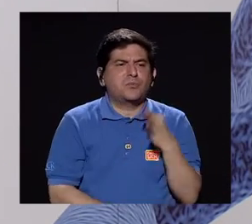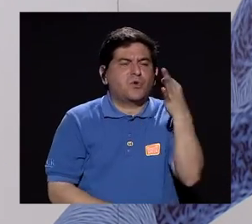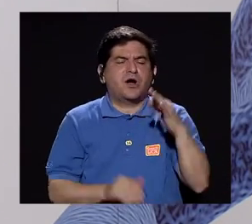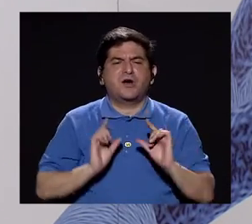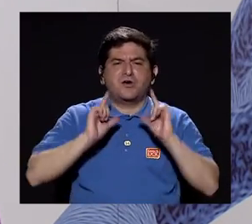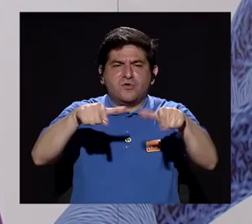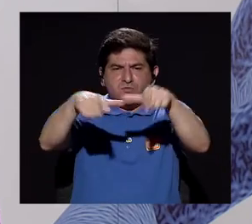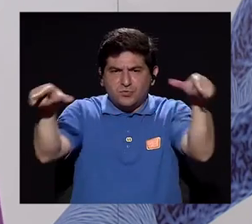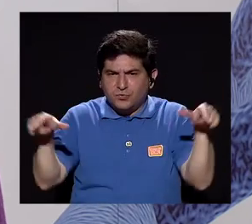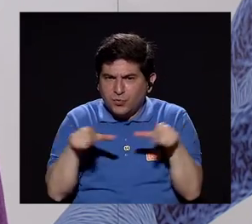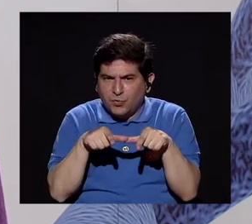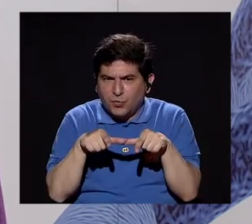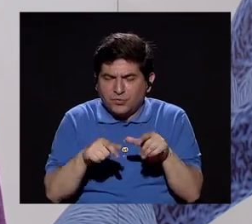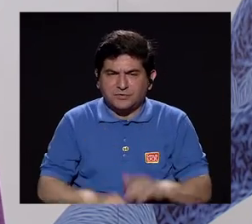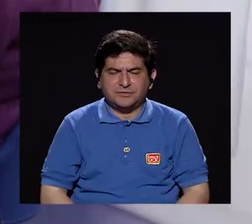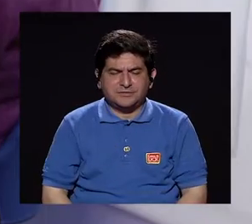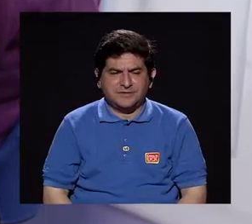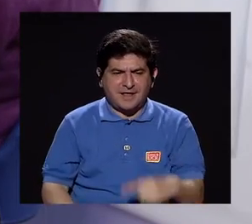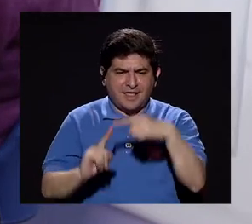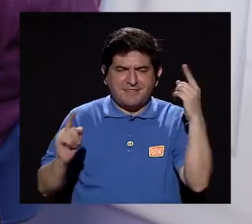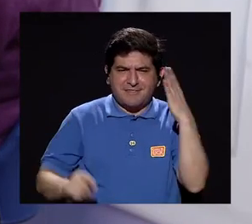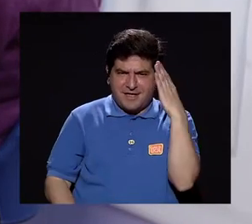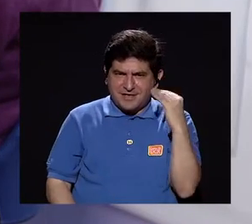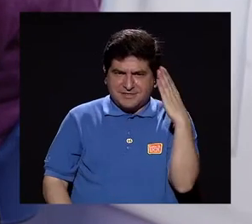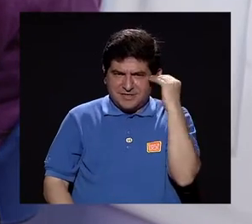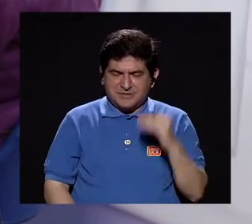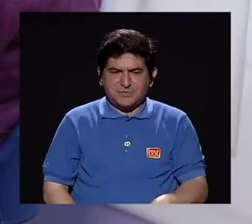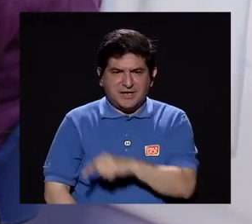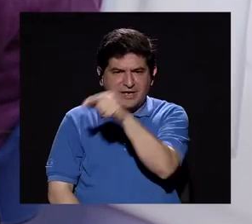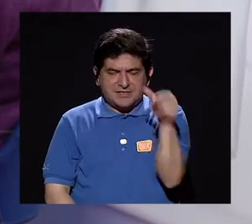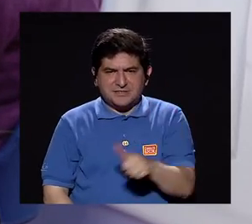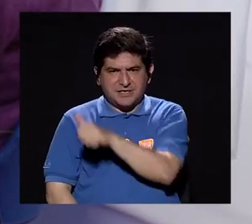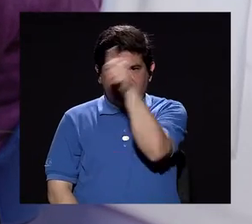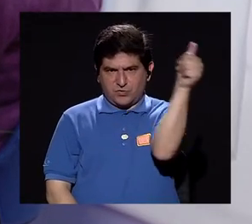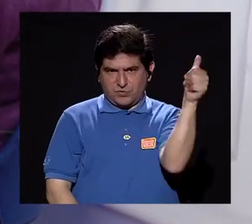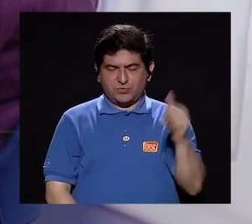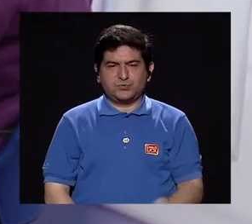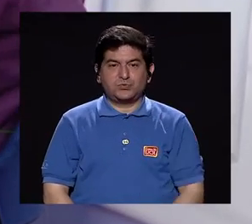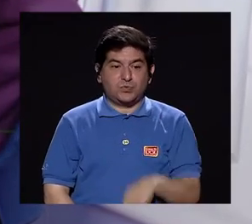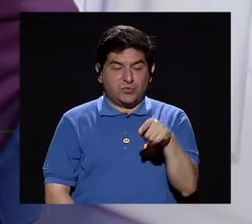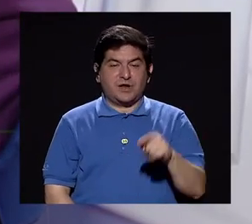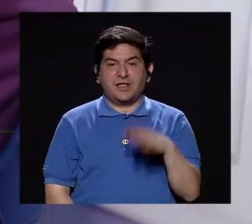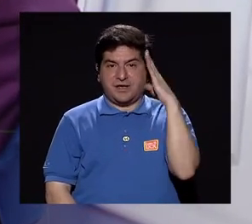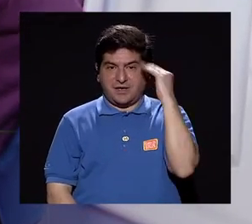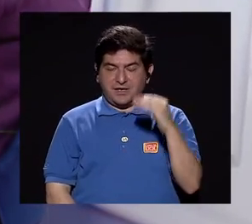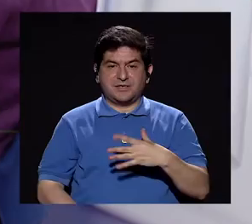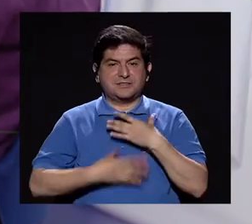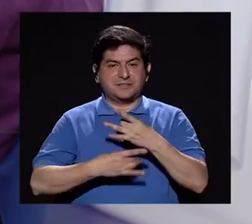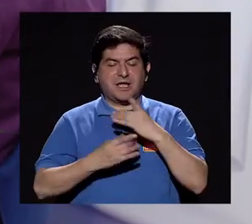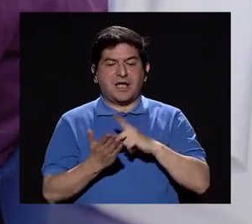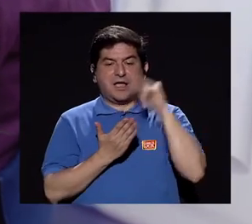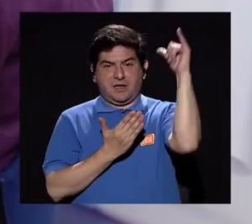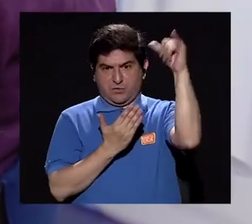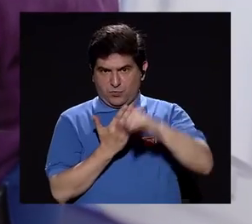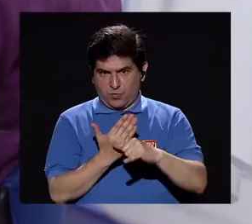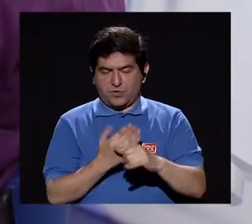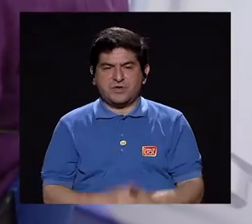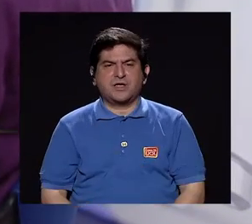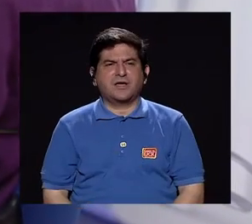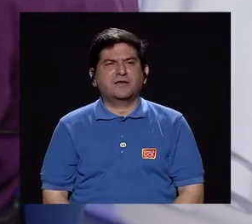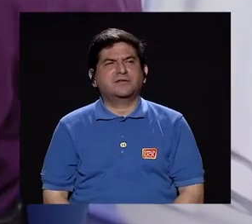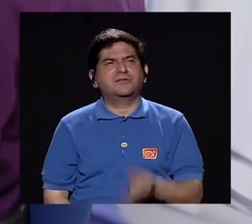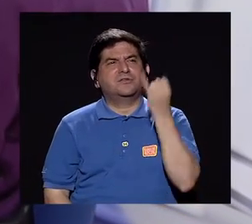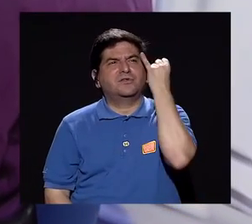construcción de futuros rellenos sanitarios a partir de la experiencia en río azul verdad que ha sido también una experiencia muy interesante con el proyecto